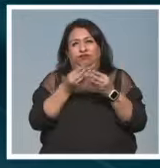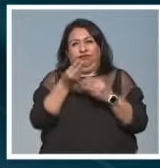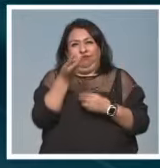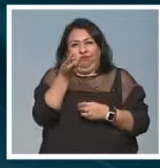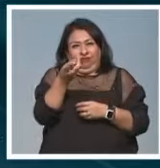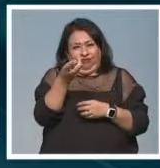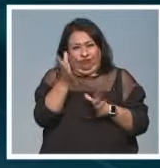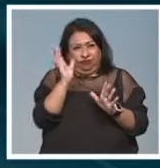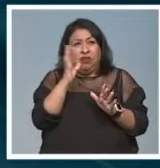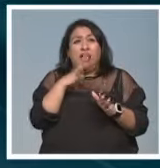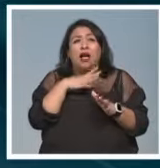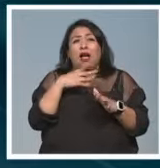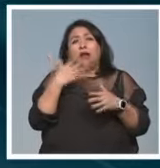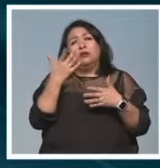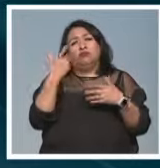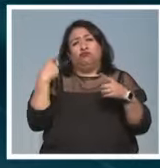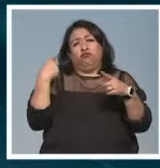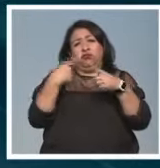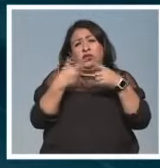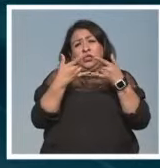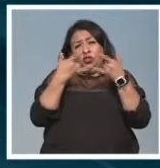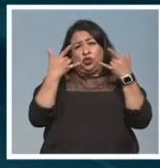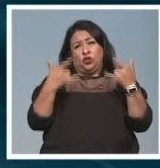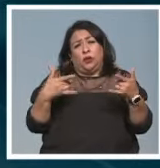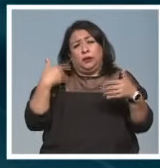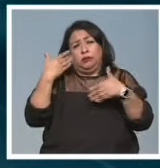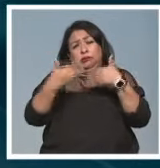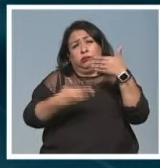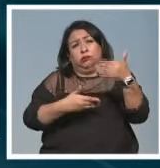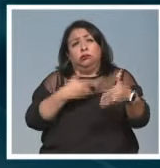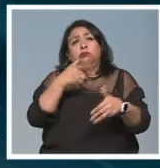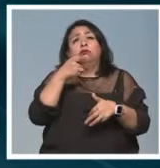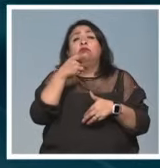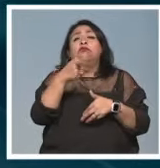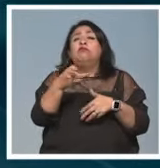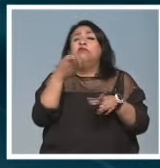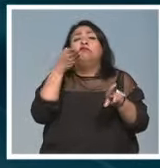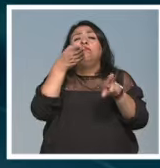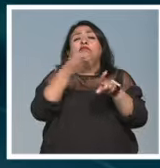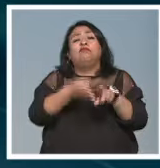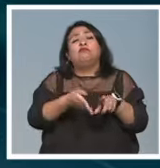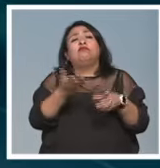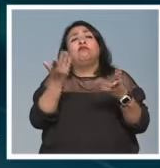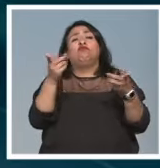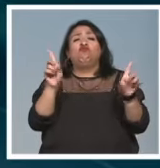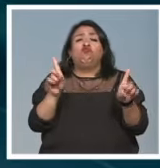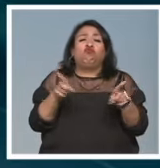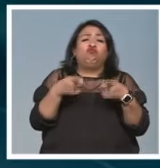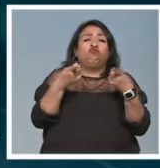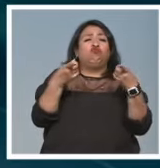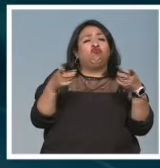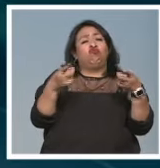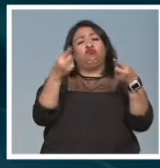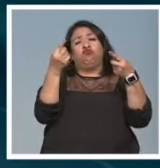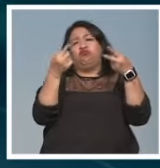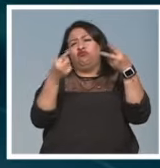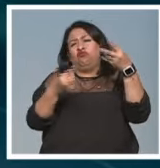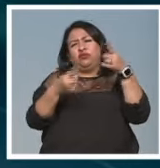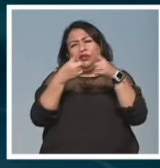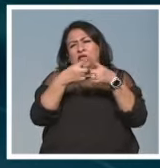forma y durante toda su historia se ha dedicado a interpretar diferente